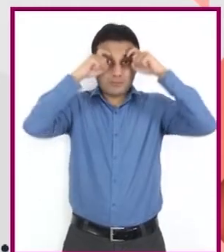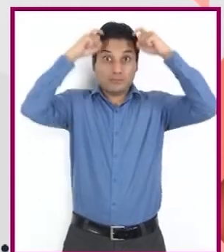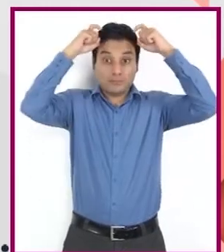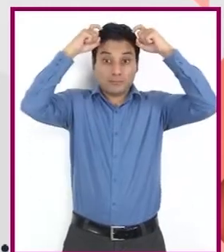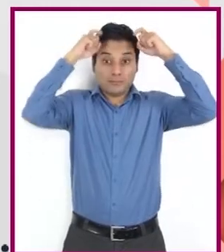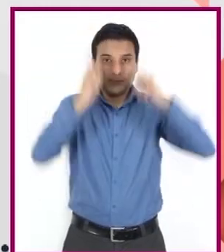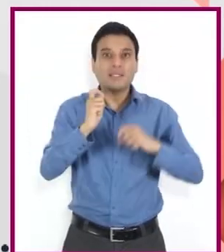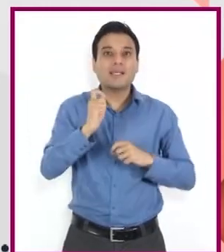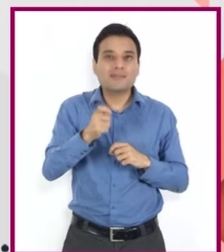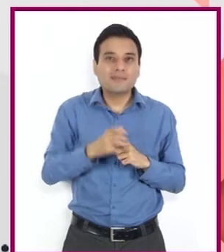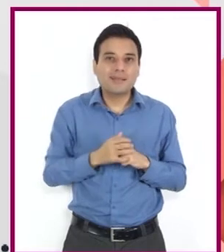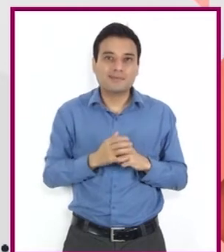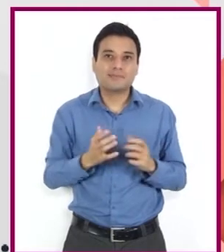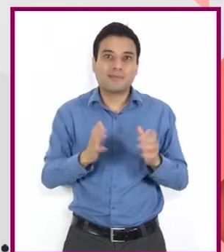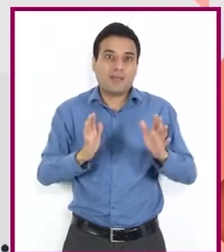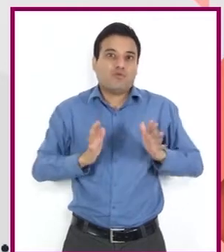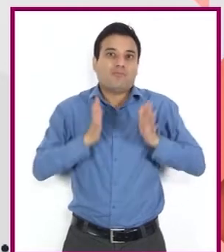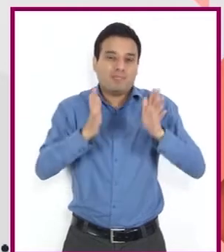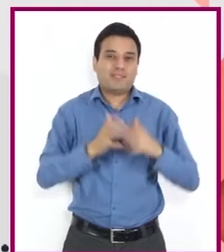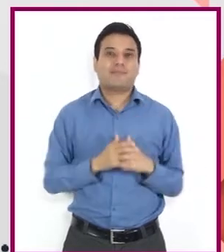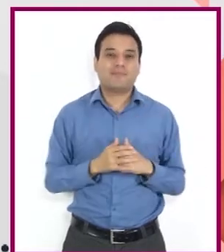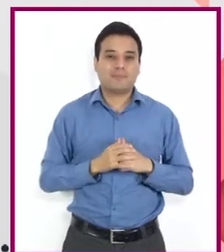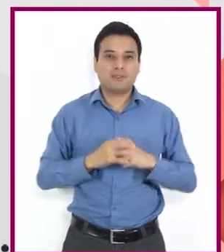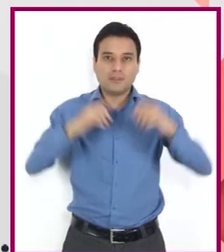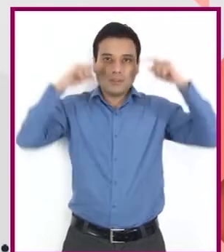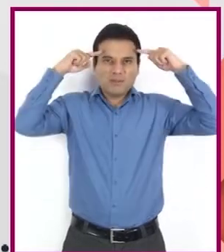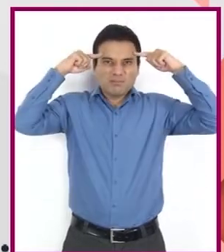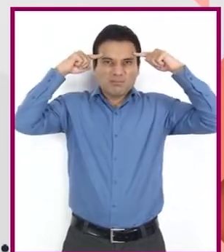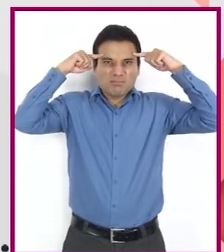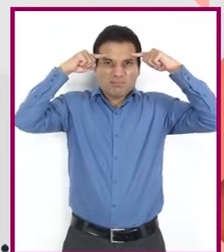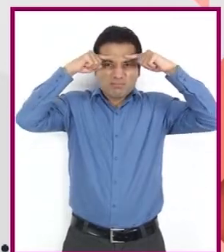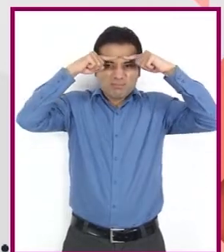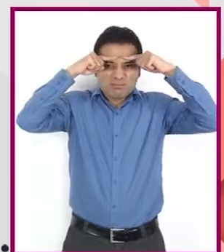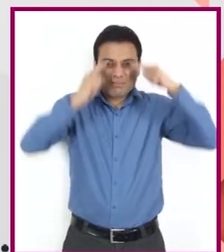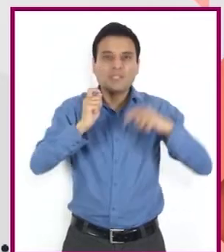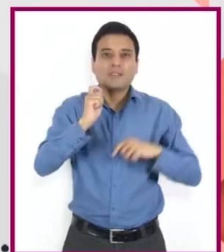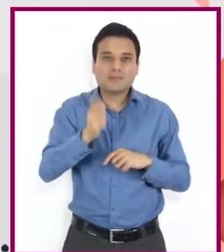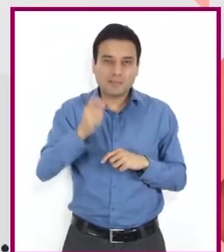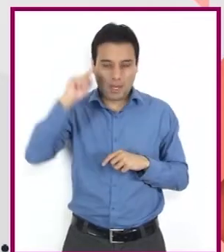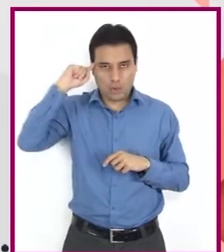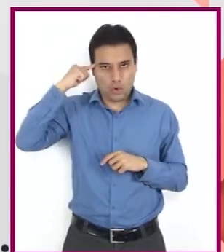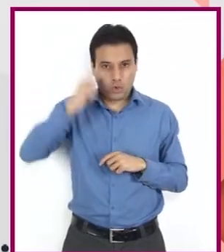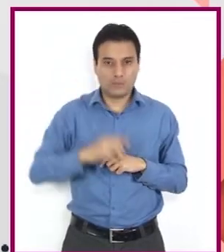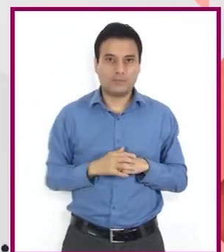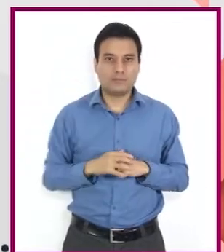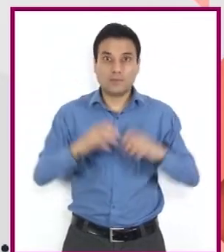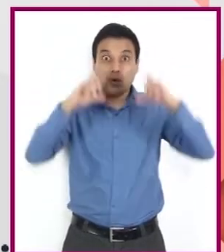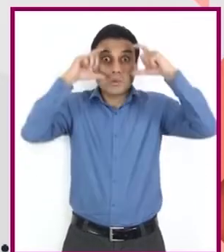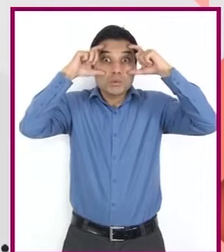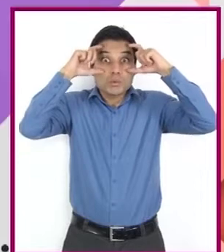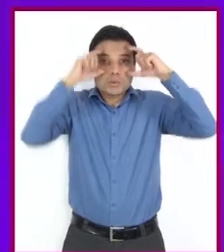sorpresa, las cejas fruncidas, enojo, los ojos grandes, asombro.